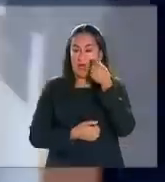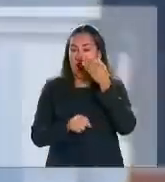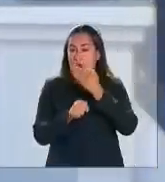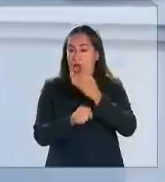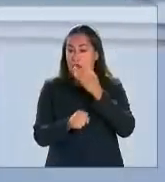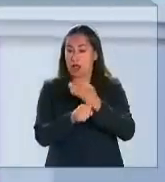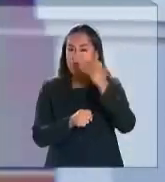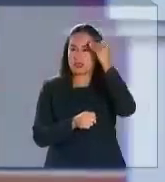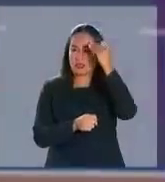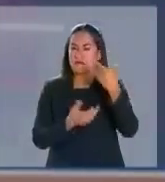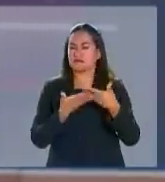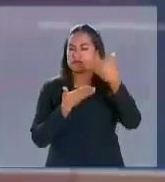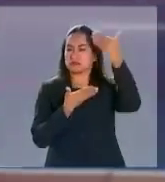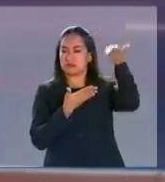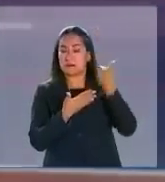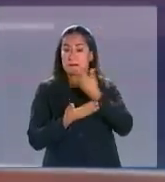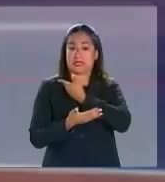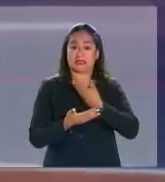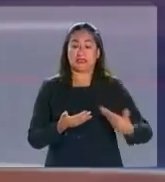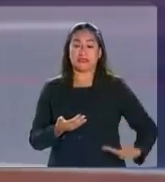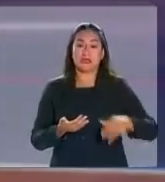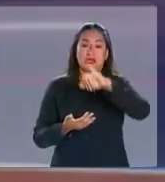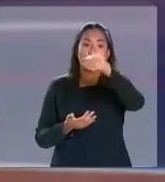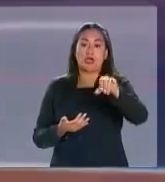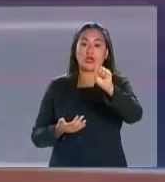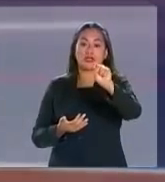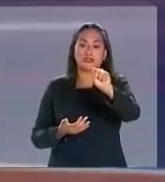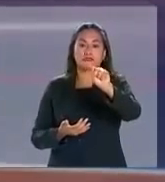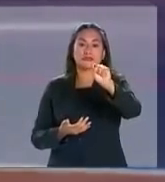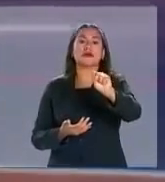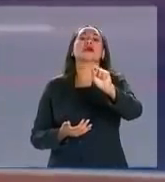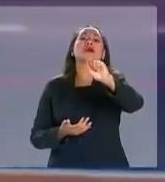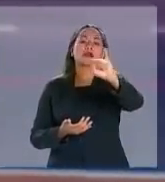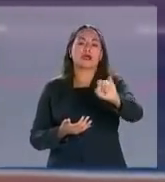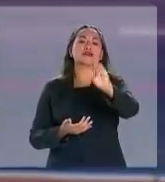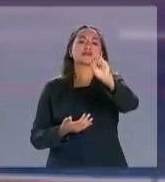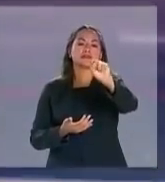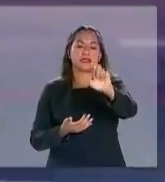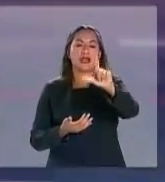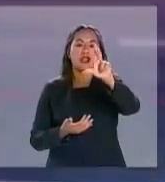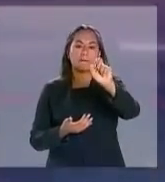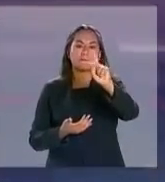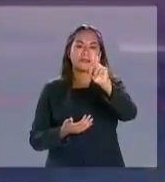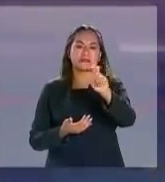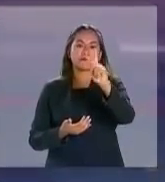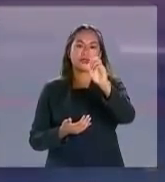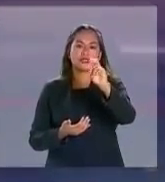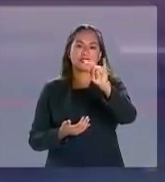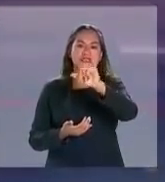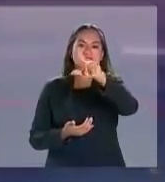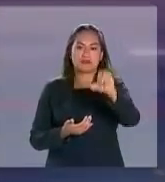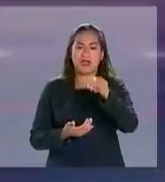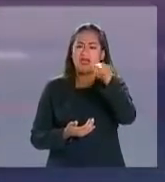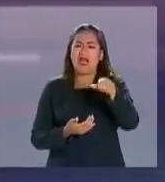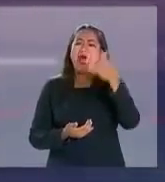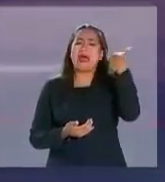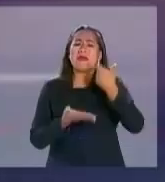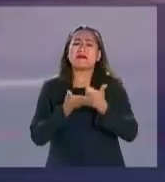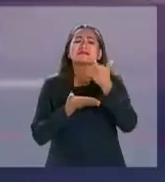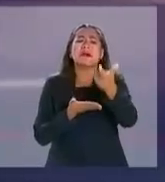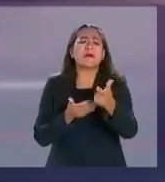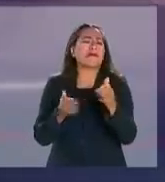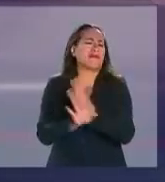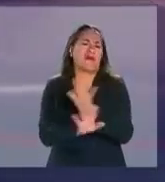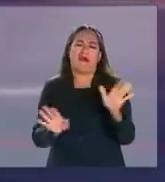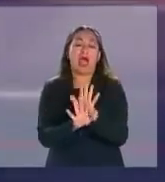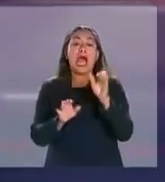quién por decreto fija los salarios más altos lo que hay que hacer es llevar más inversión al sur-sureste para que sean más productivos para que